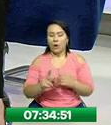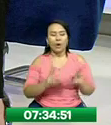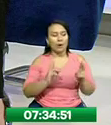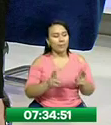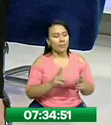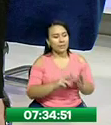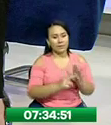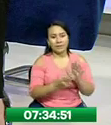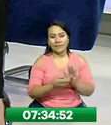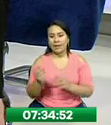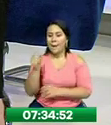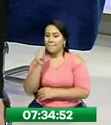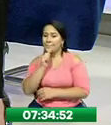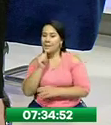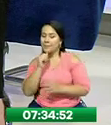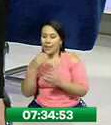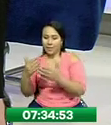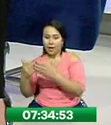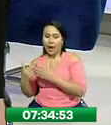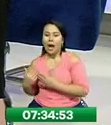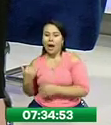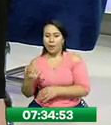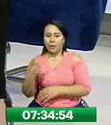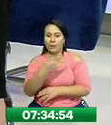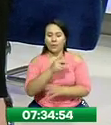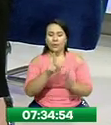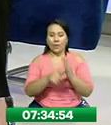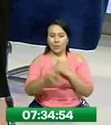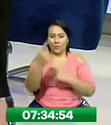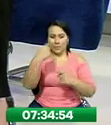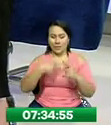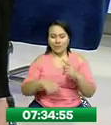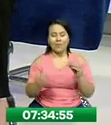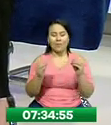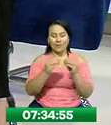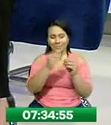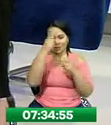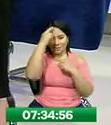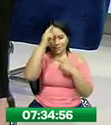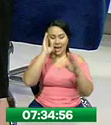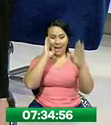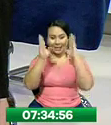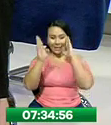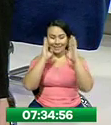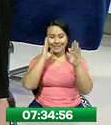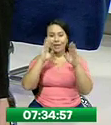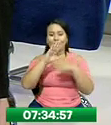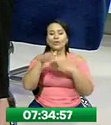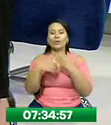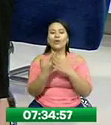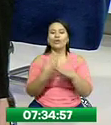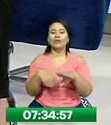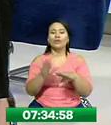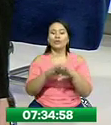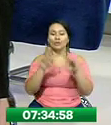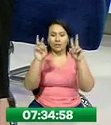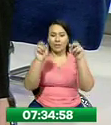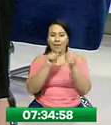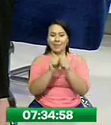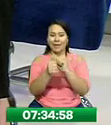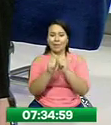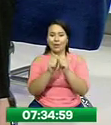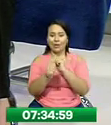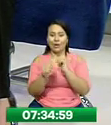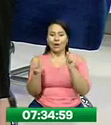claro ella, que privatización. Momento de una pausa, pero cuando regresemos, estén muy atentos porque tendremos toda la información